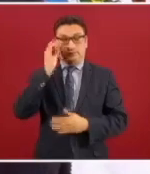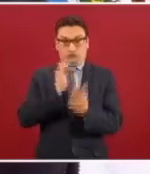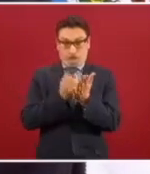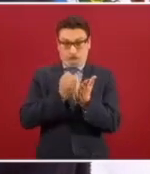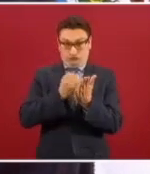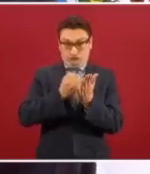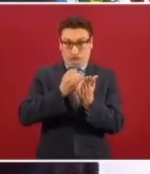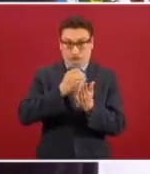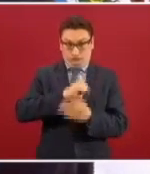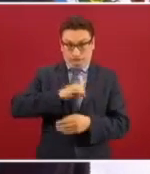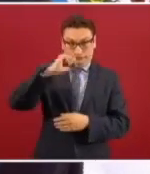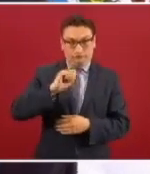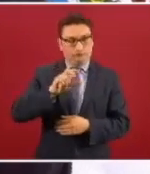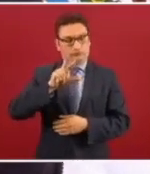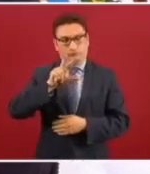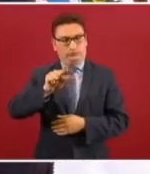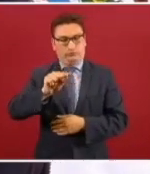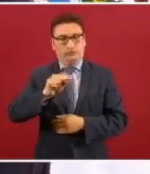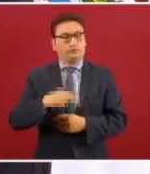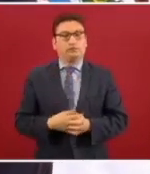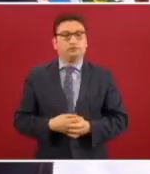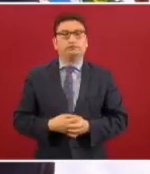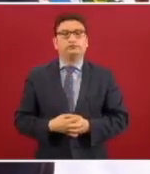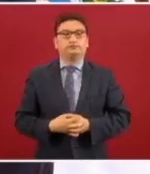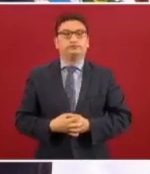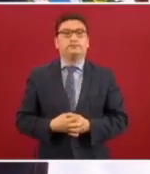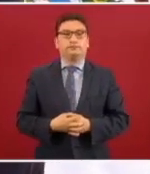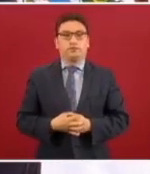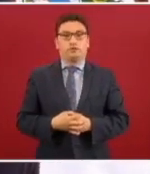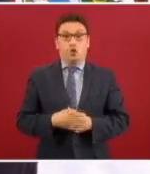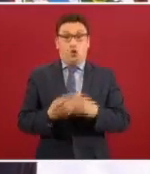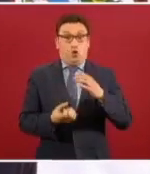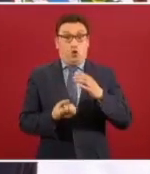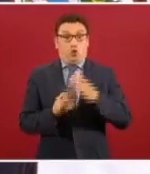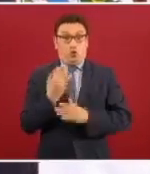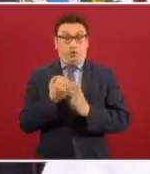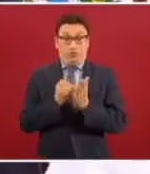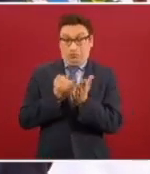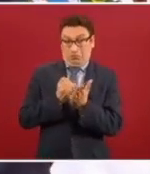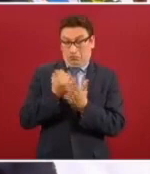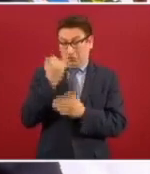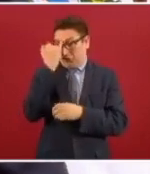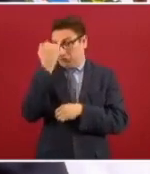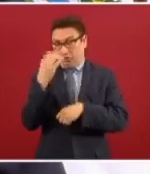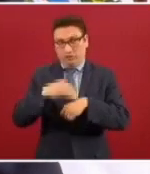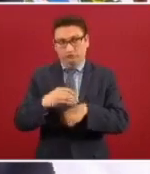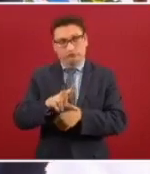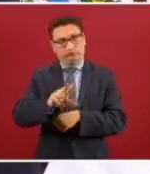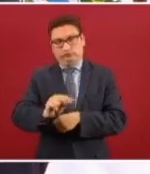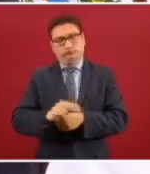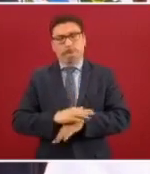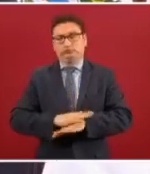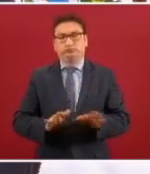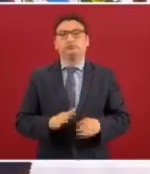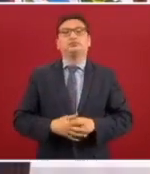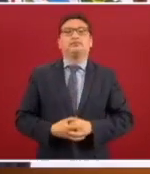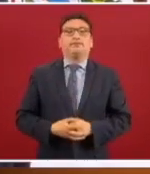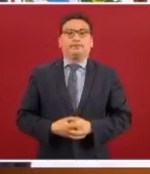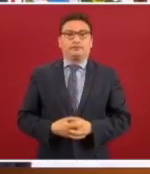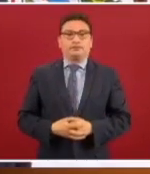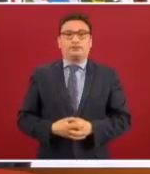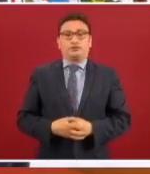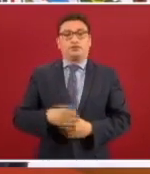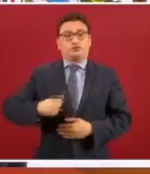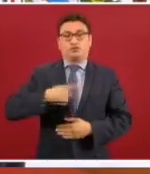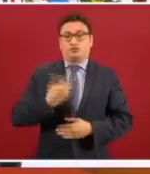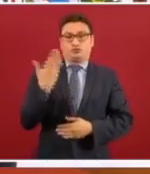impuestos ni se crearán nuevos impuestos. Se cumplirá cabalmente el compromiso